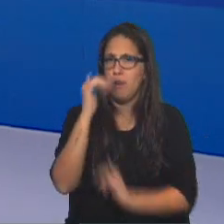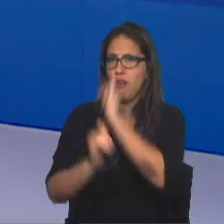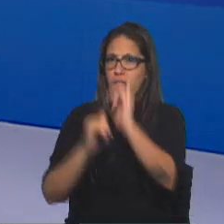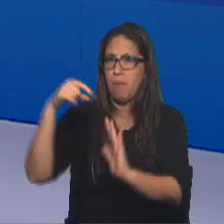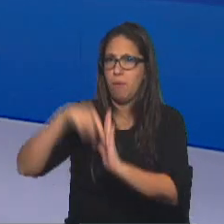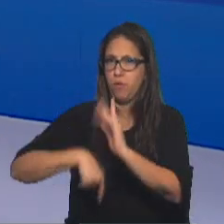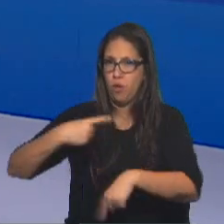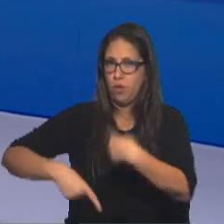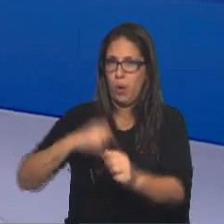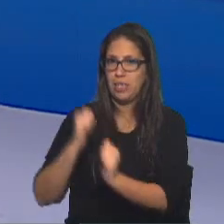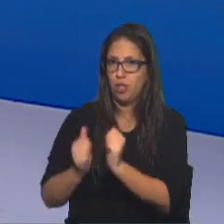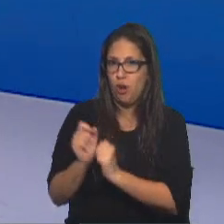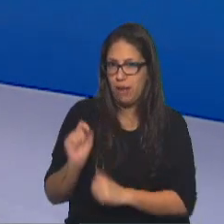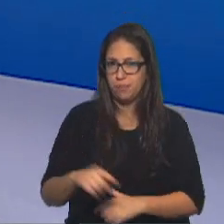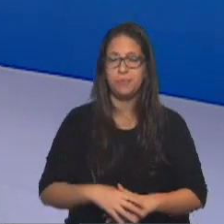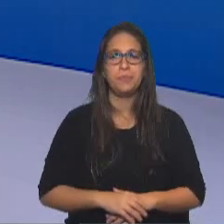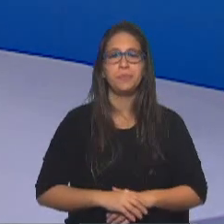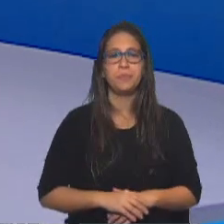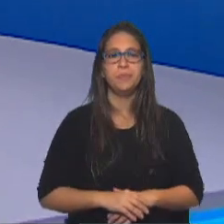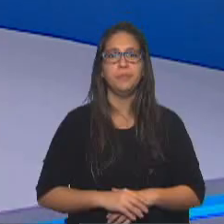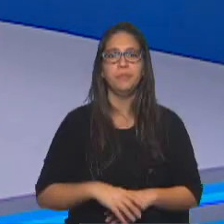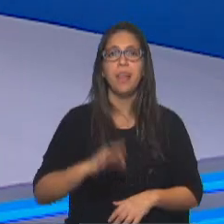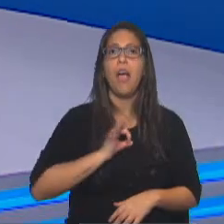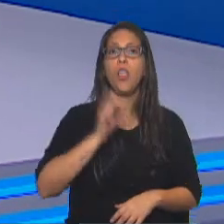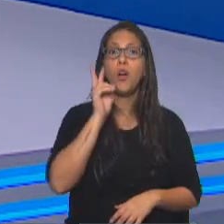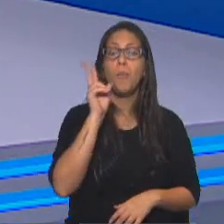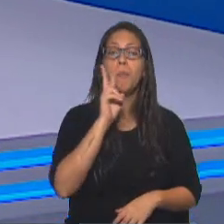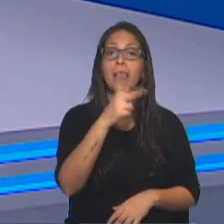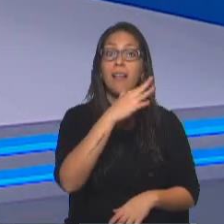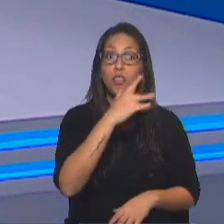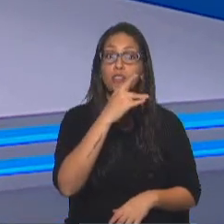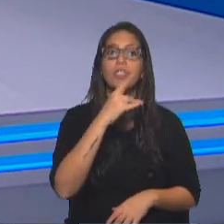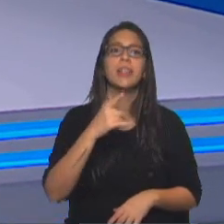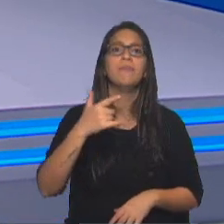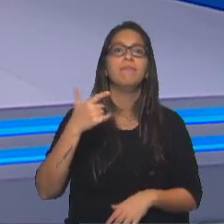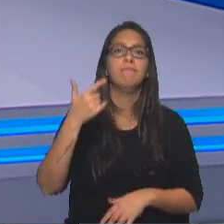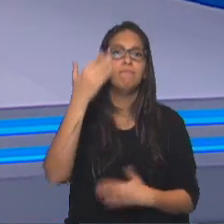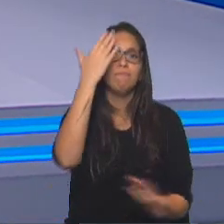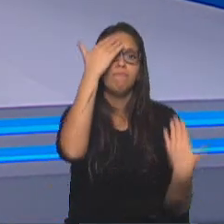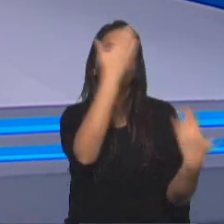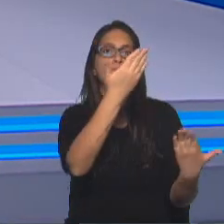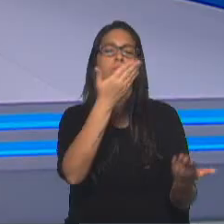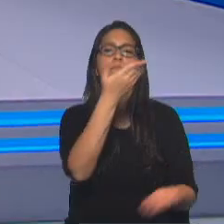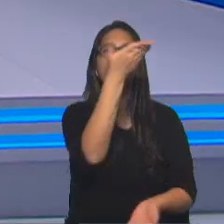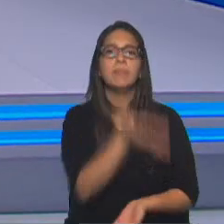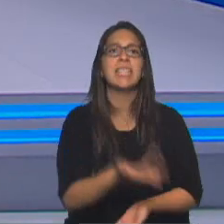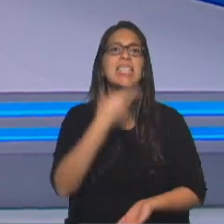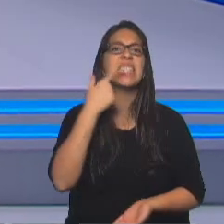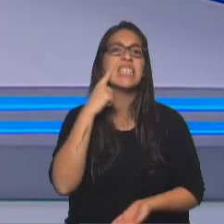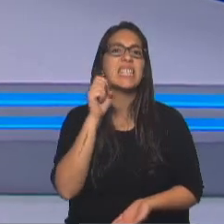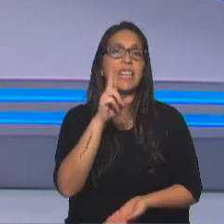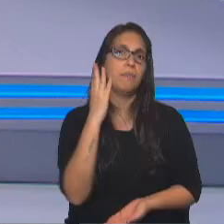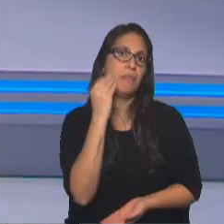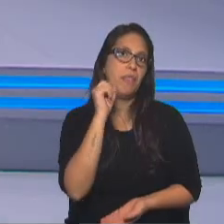parece, seguimos con el siguiente paso. En el 2014 recibió el título de ser por su trabajo como jefe de procuración de la